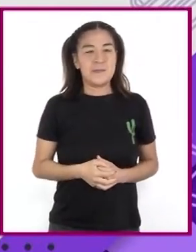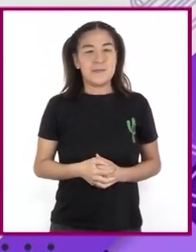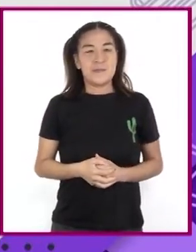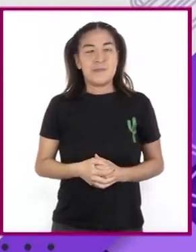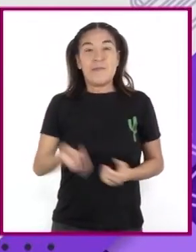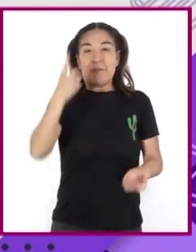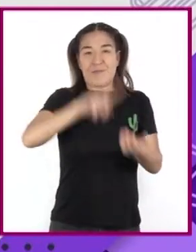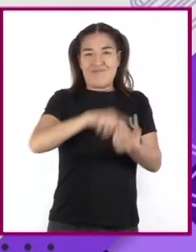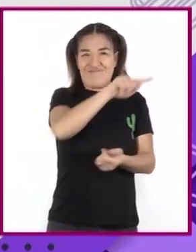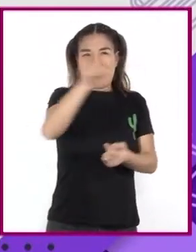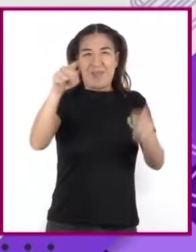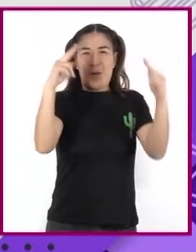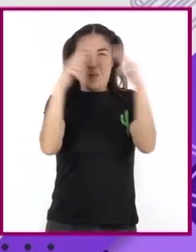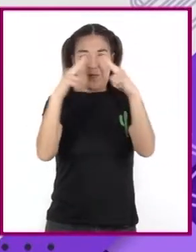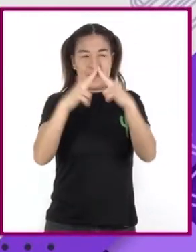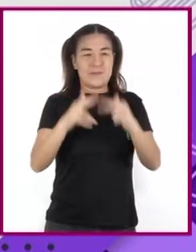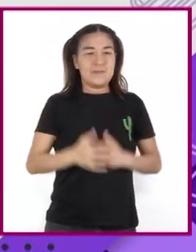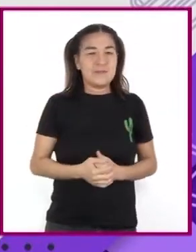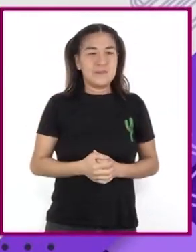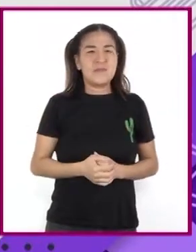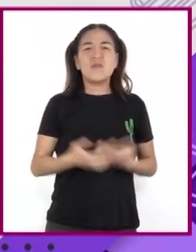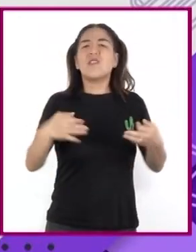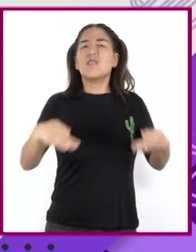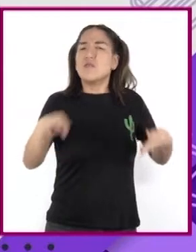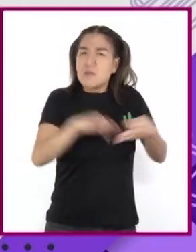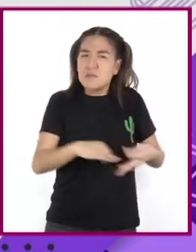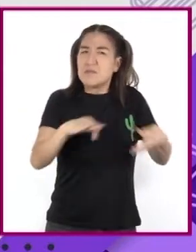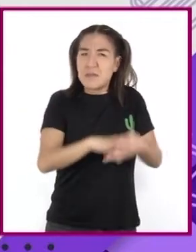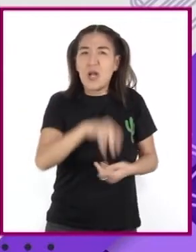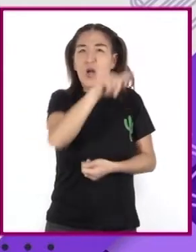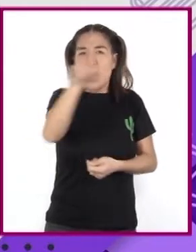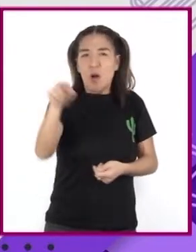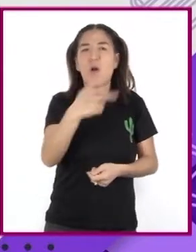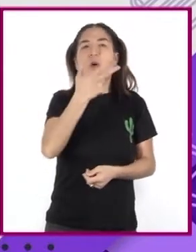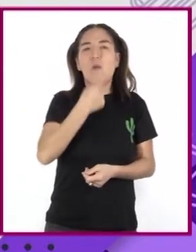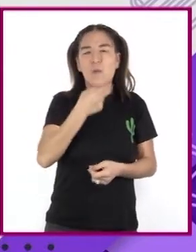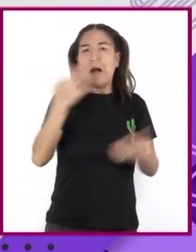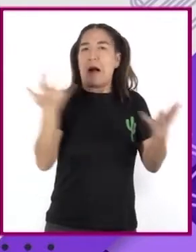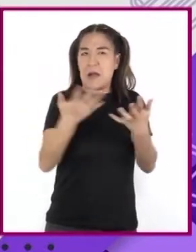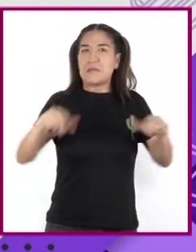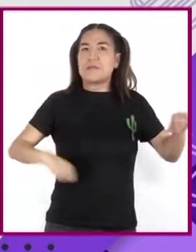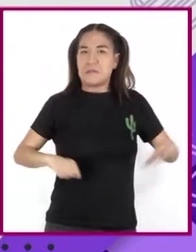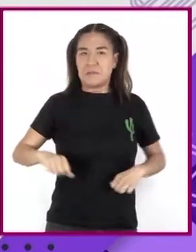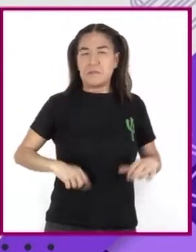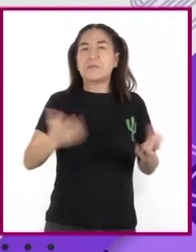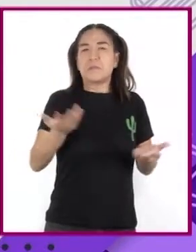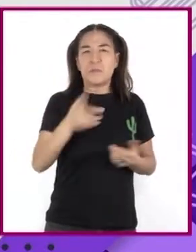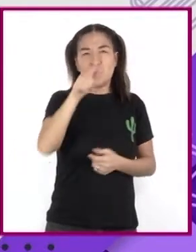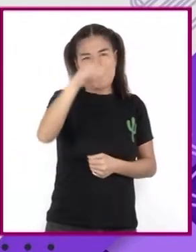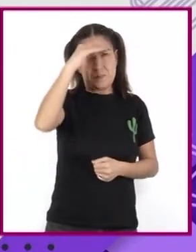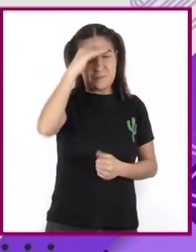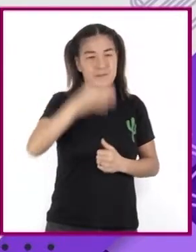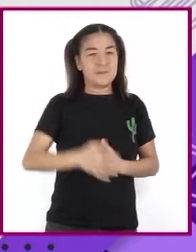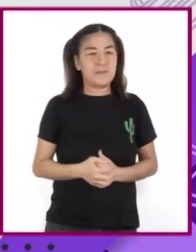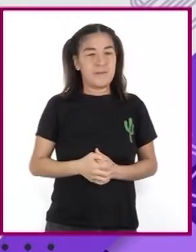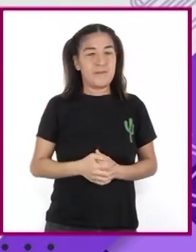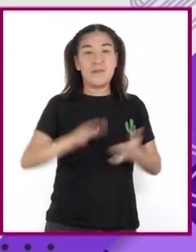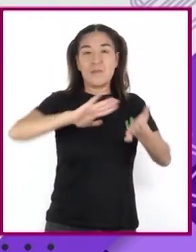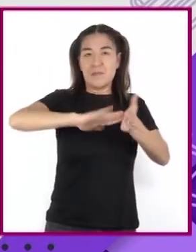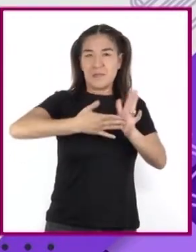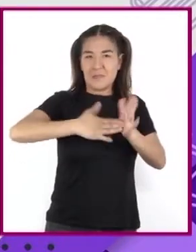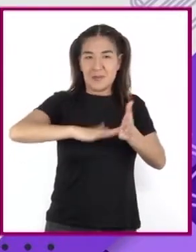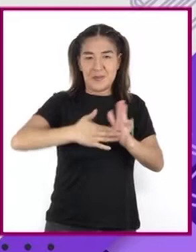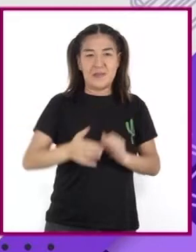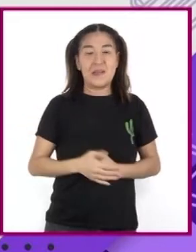En su hogar, ¿con qué frecuencia los hombres realizan algunas de las siguientes actividades? Lavar